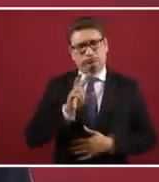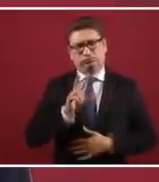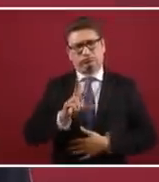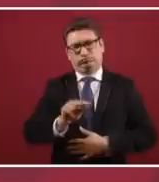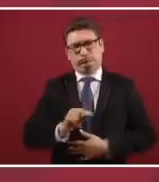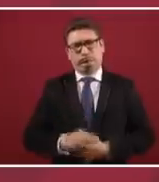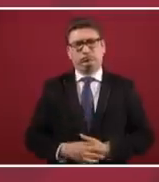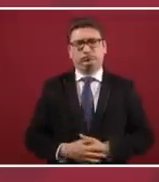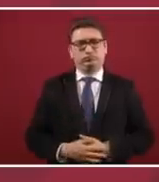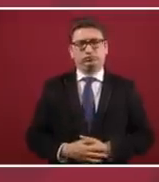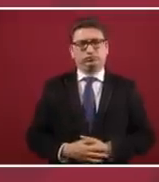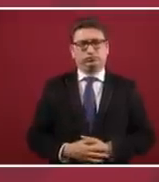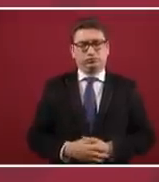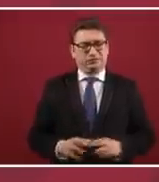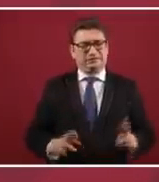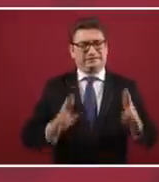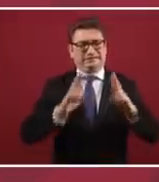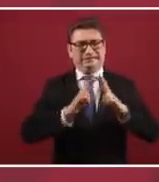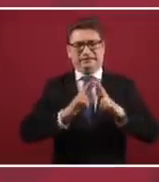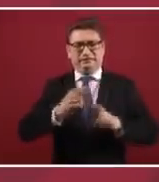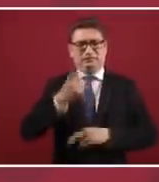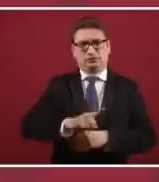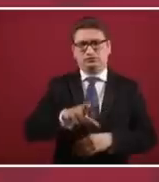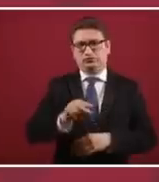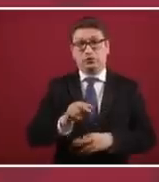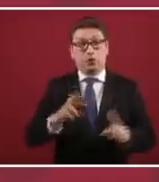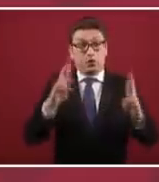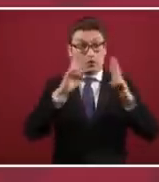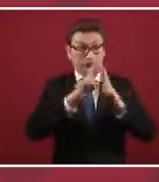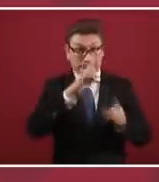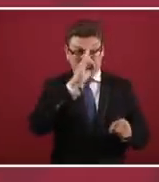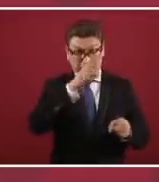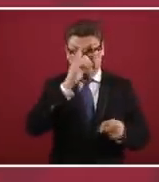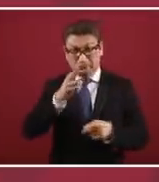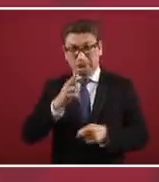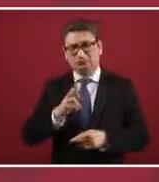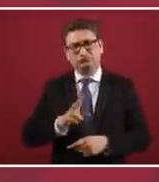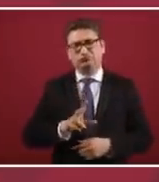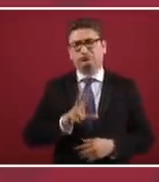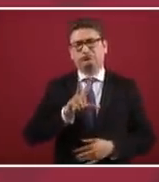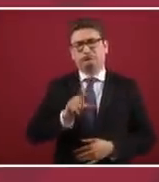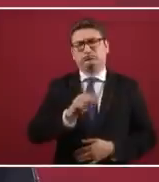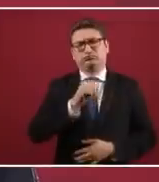ninguna religión, ni prohibir ninguna religión.